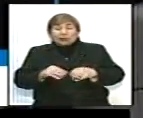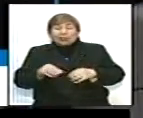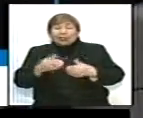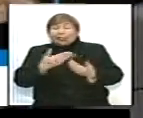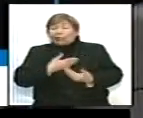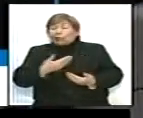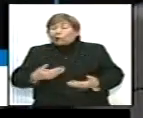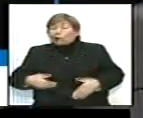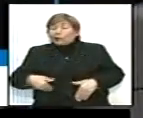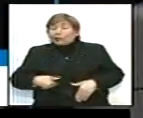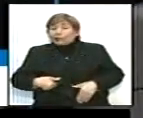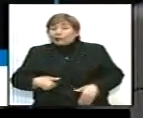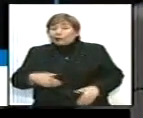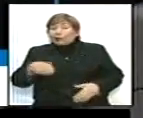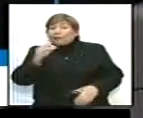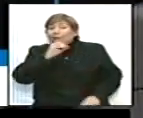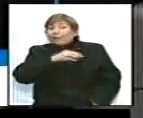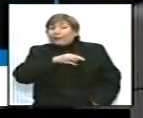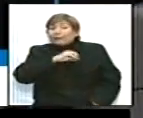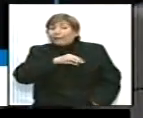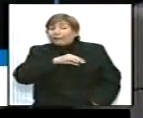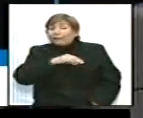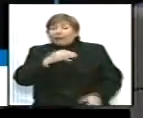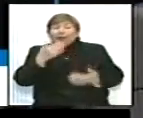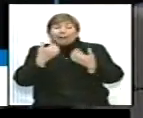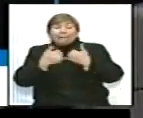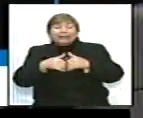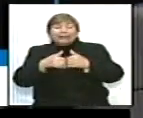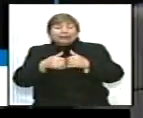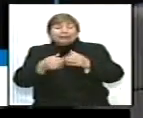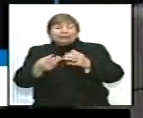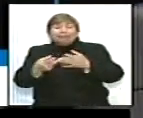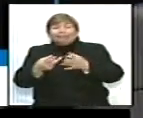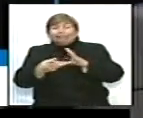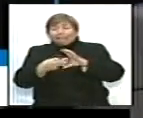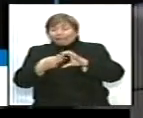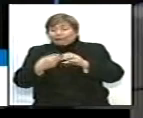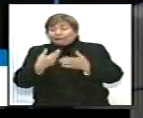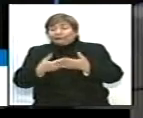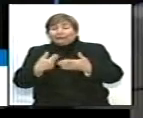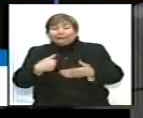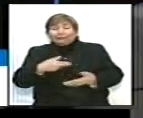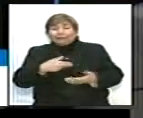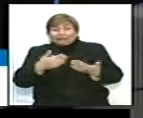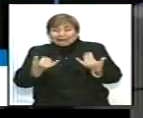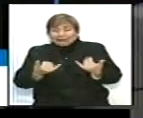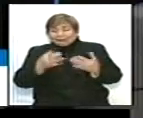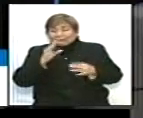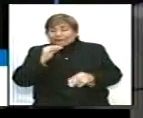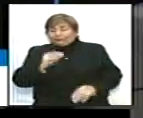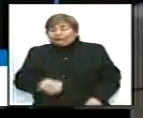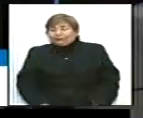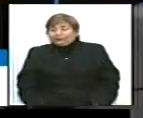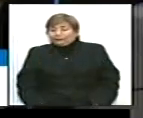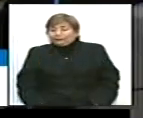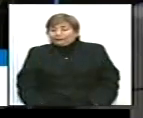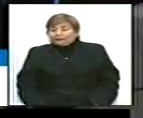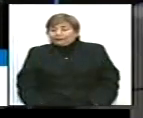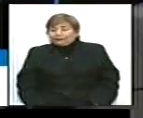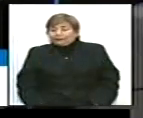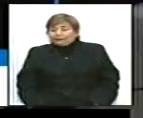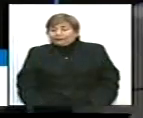gobierno realiza en beneficio de empresas transnacionales con miles de millones como la que nosotros hoy estamos hablando.